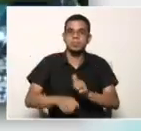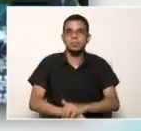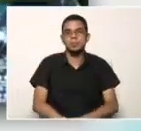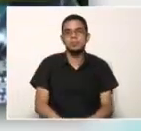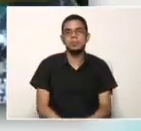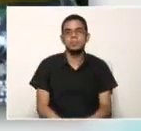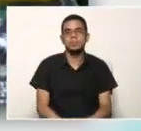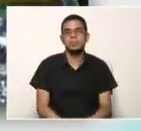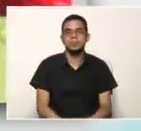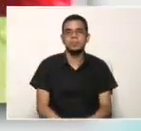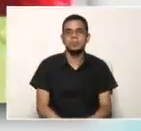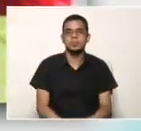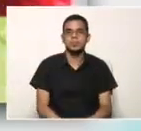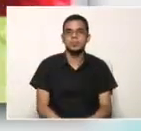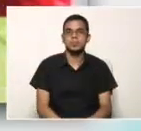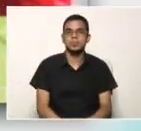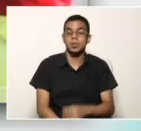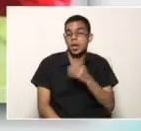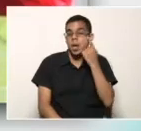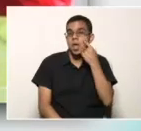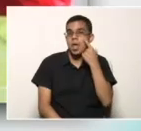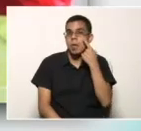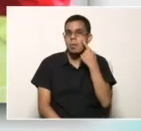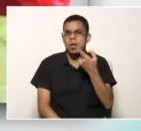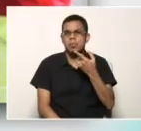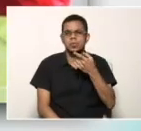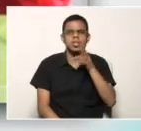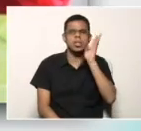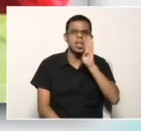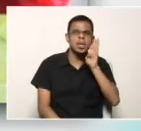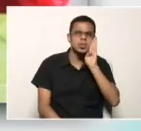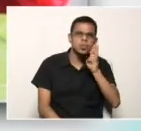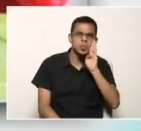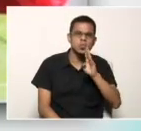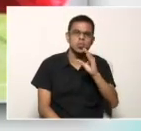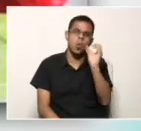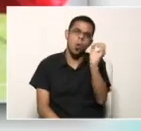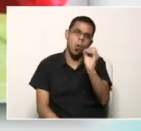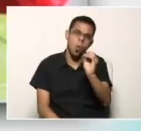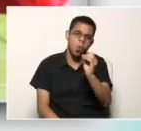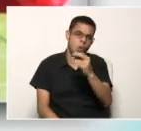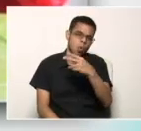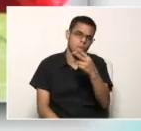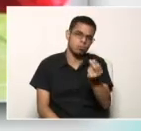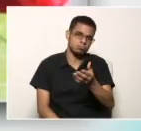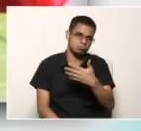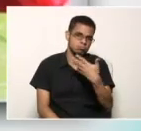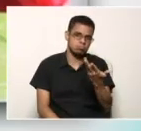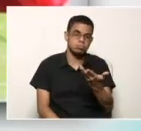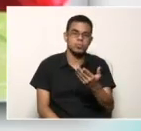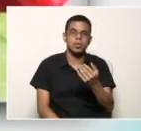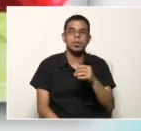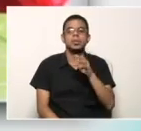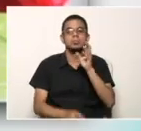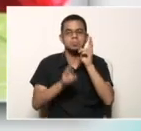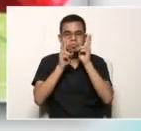¿okay? Y revisamos el procesador, si está lleno de polvo o no. De todas maneras, nosotros lo limpiamos.